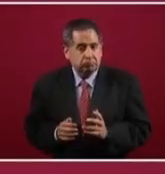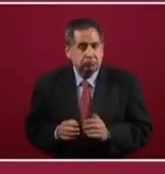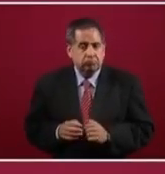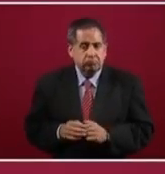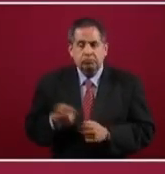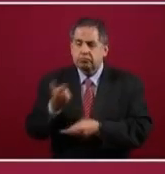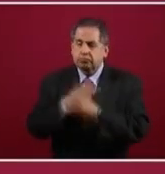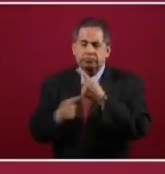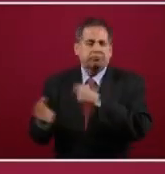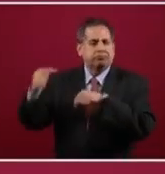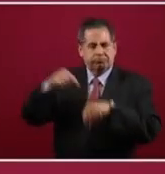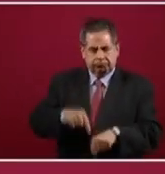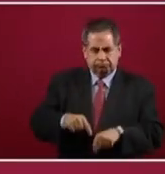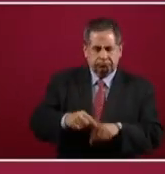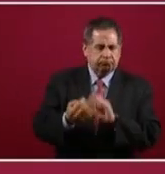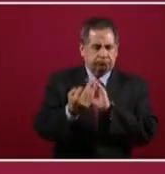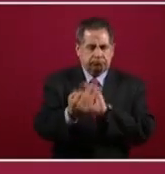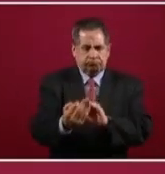se presente aquí